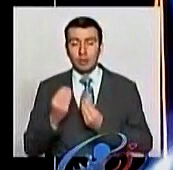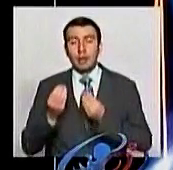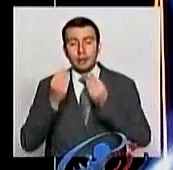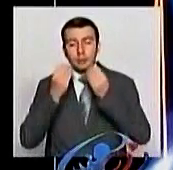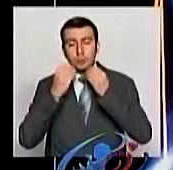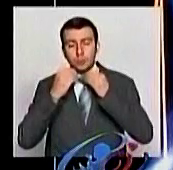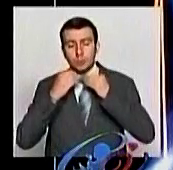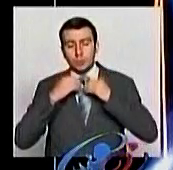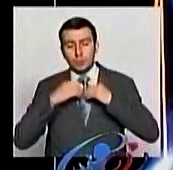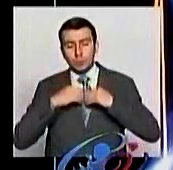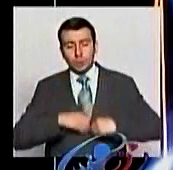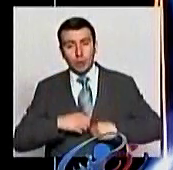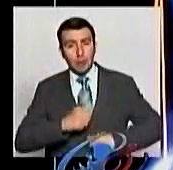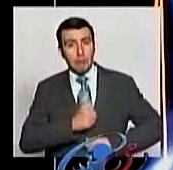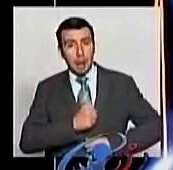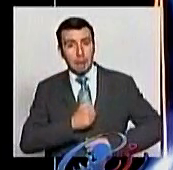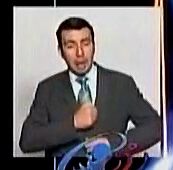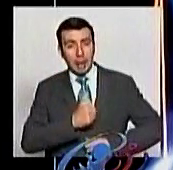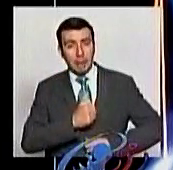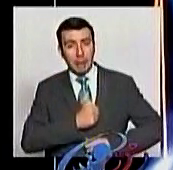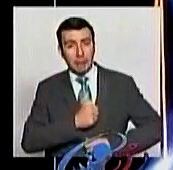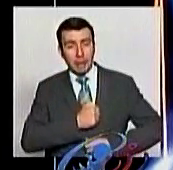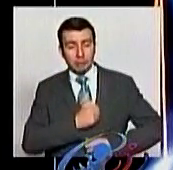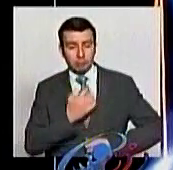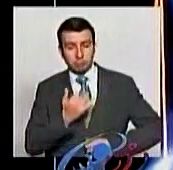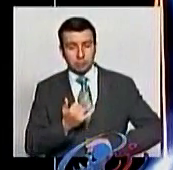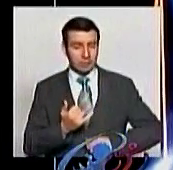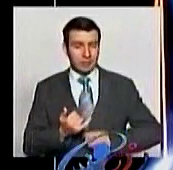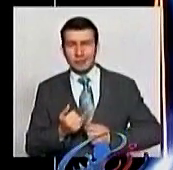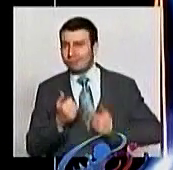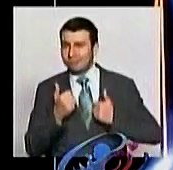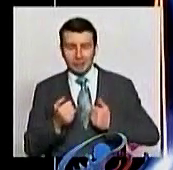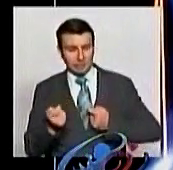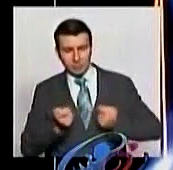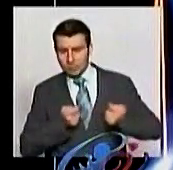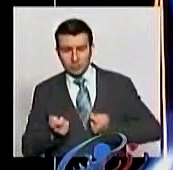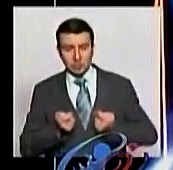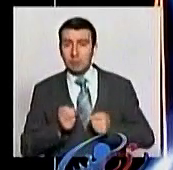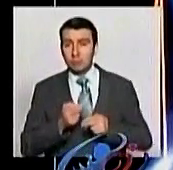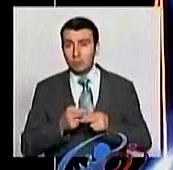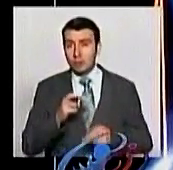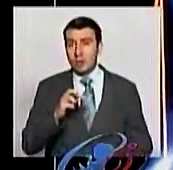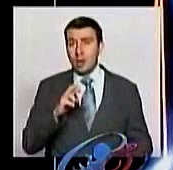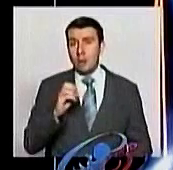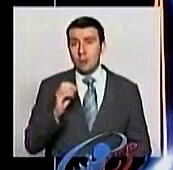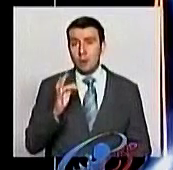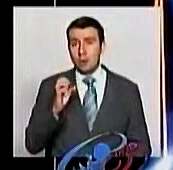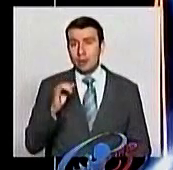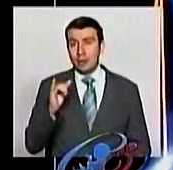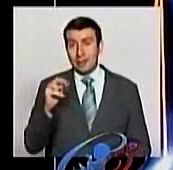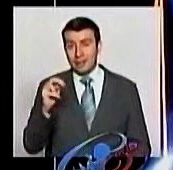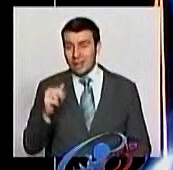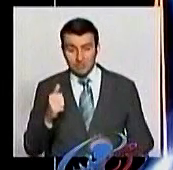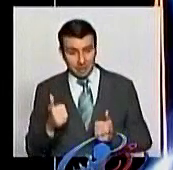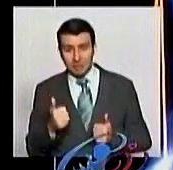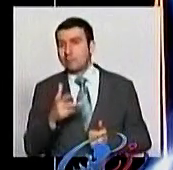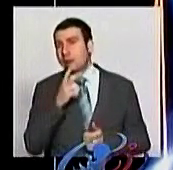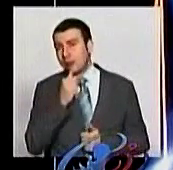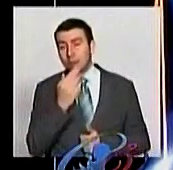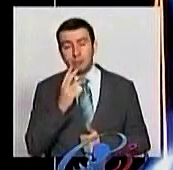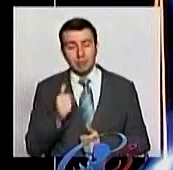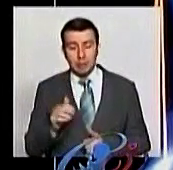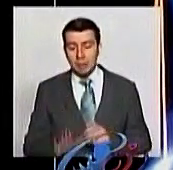y como un desbalance en las proteínas. Entonces este paciente usualmente tiende a hincharse los pies y